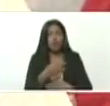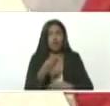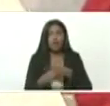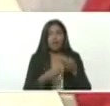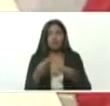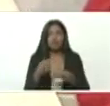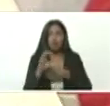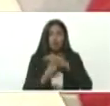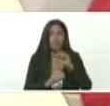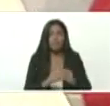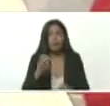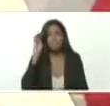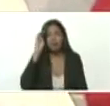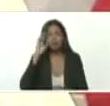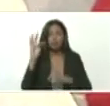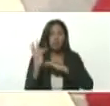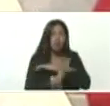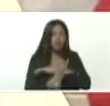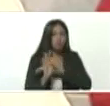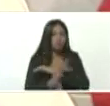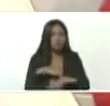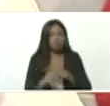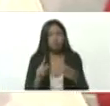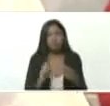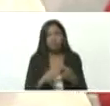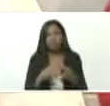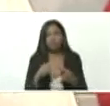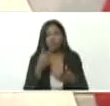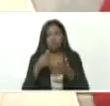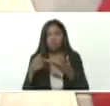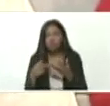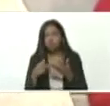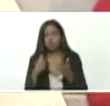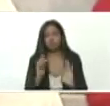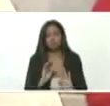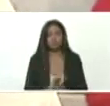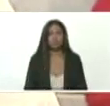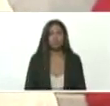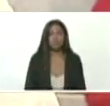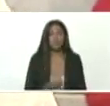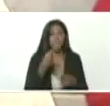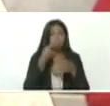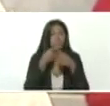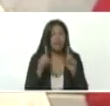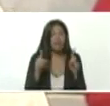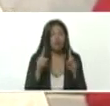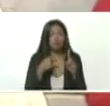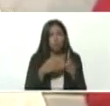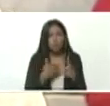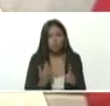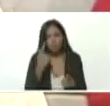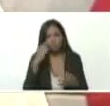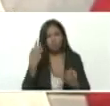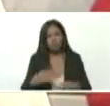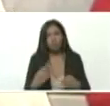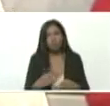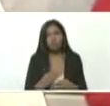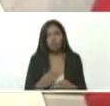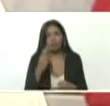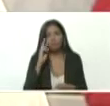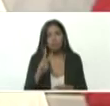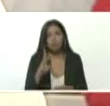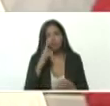de comprar maestros en la frontera, con paquetes, etcétera, etcétera. Sin embargo, yo quiero de verdad